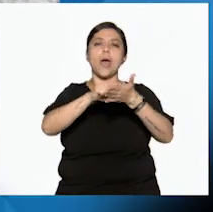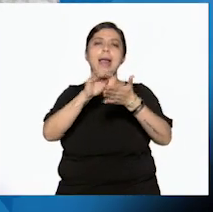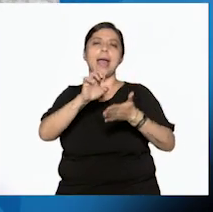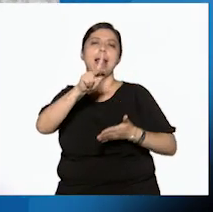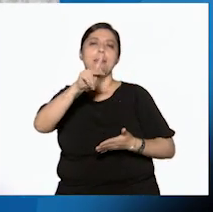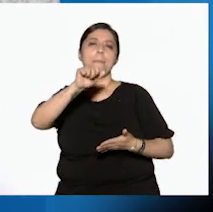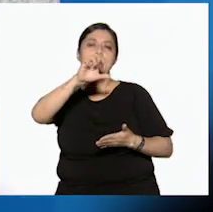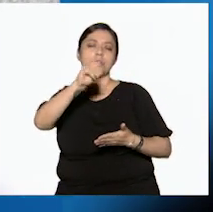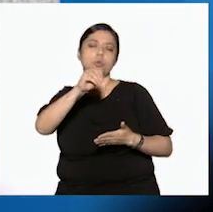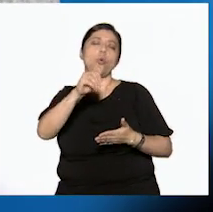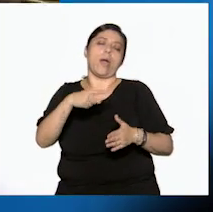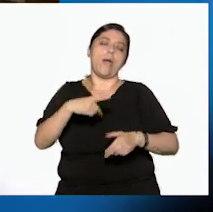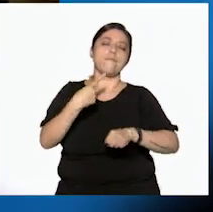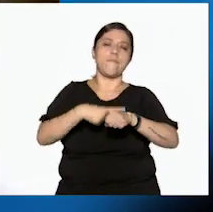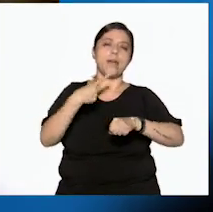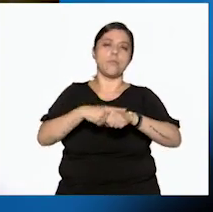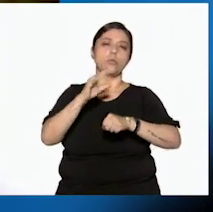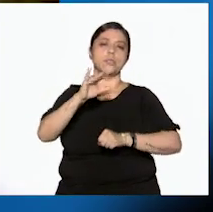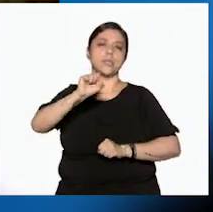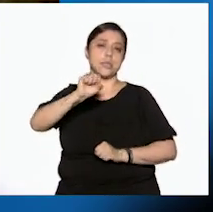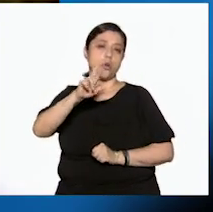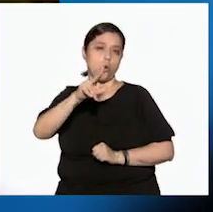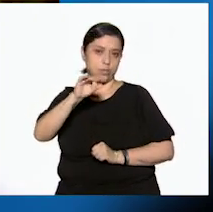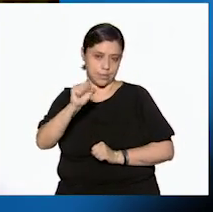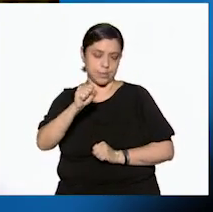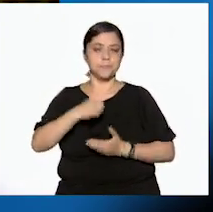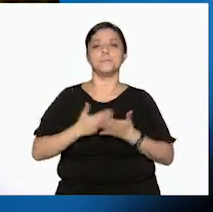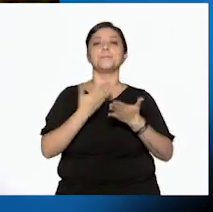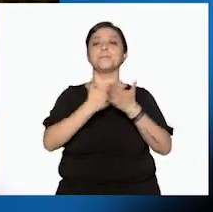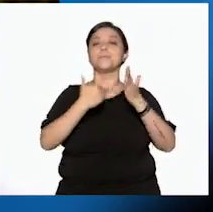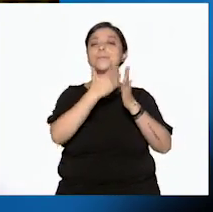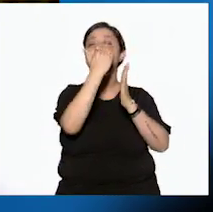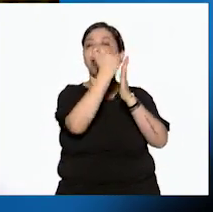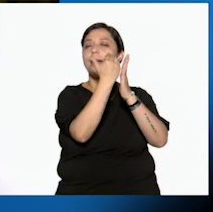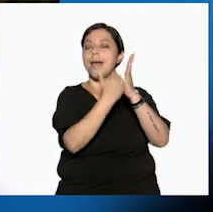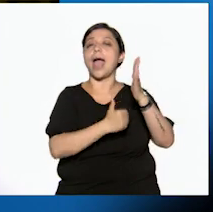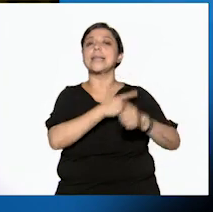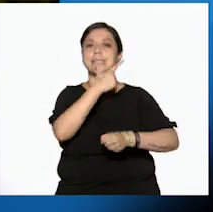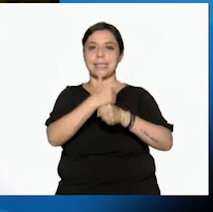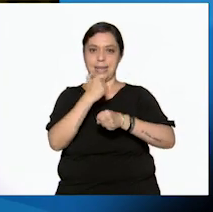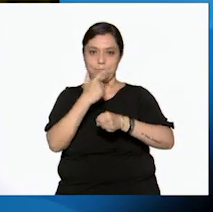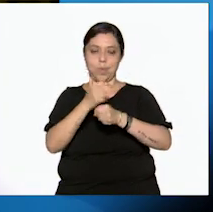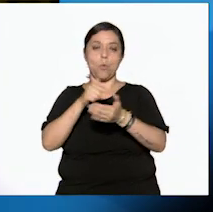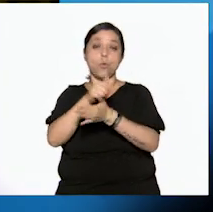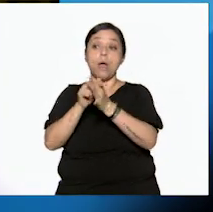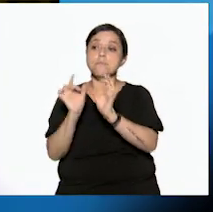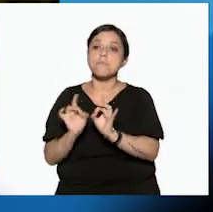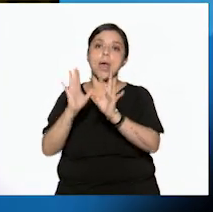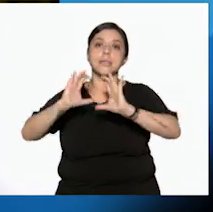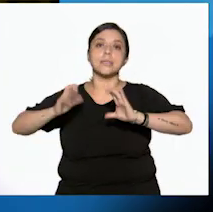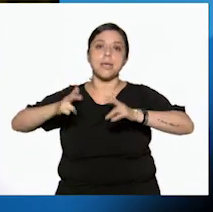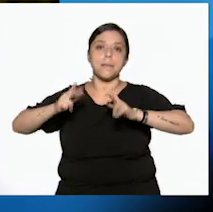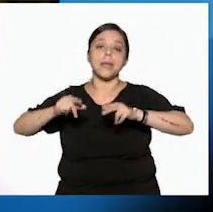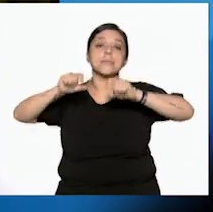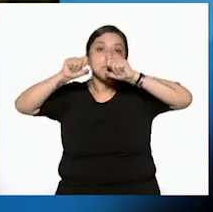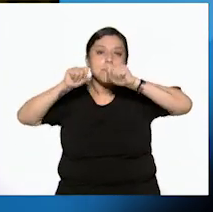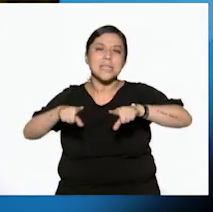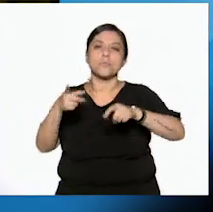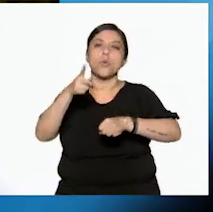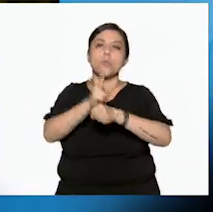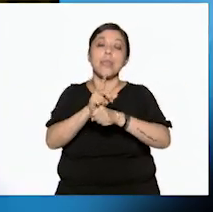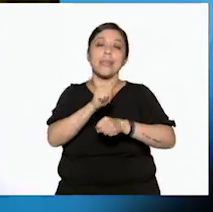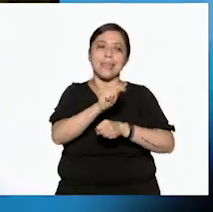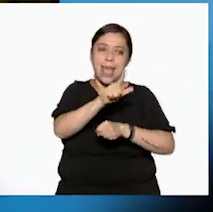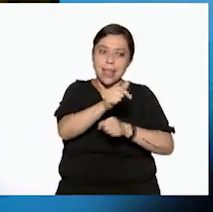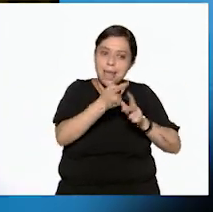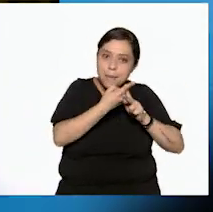víctima de cirrosis. Y ahora vamos al séptimo lugar, un hecho ocurrido en las montañas de Chiapas el mismo día que entró en vigor el Tratado de Libre